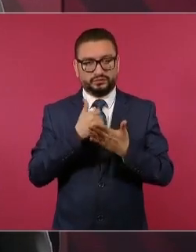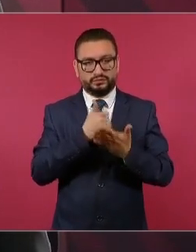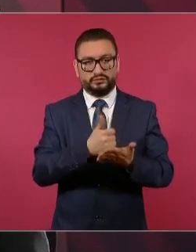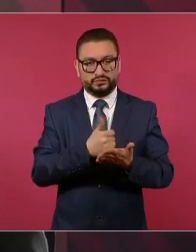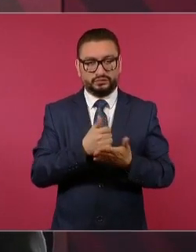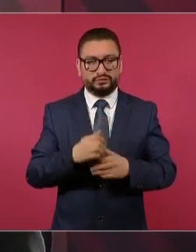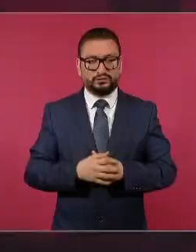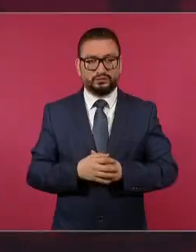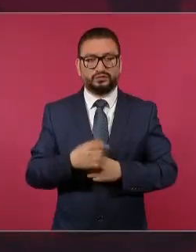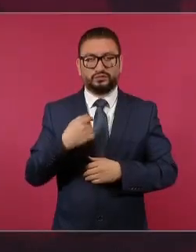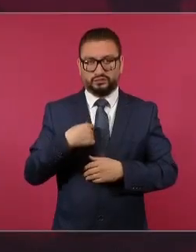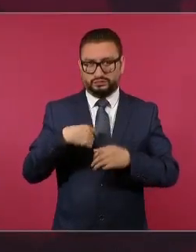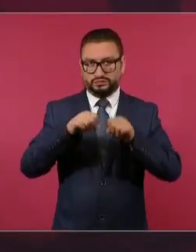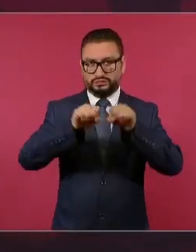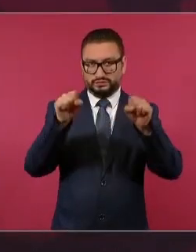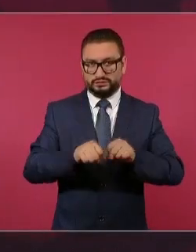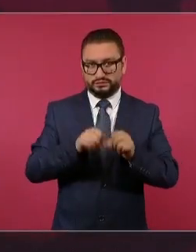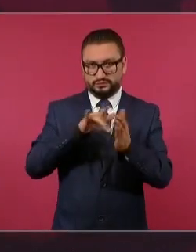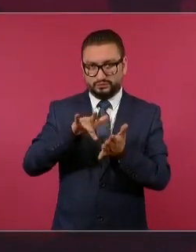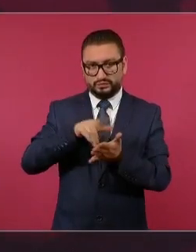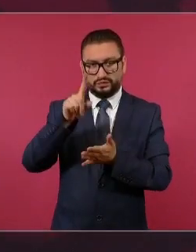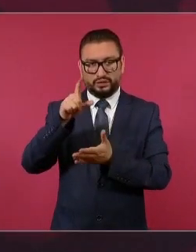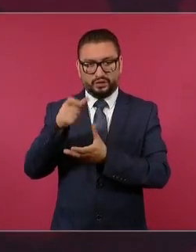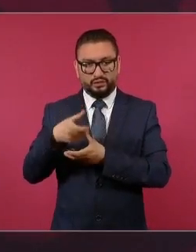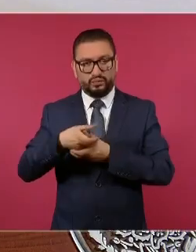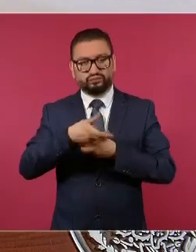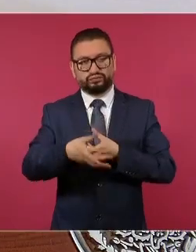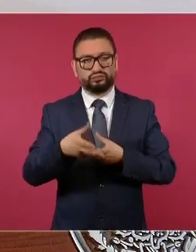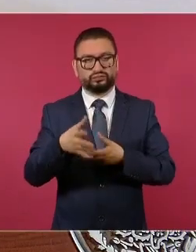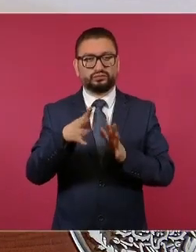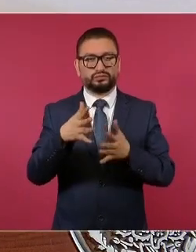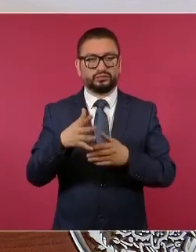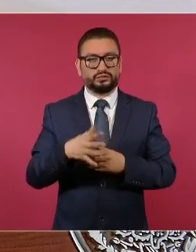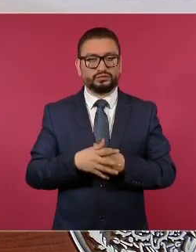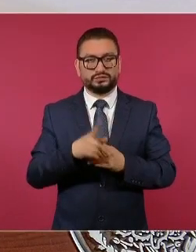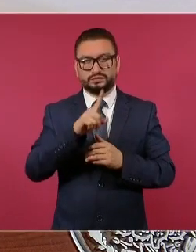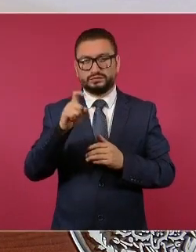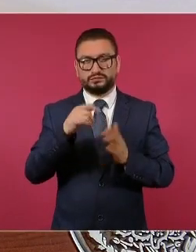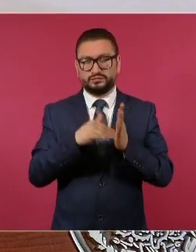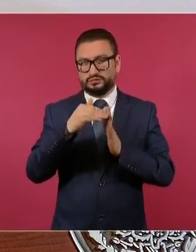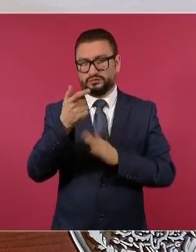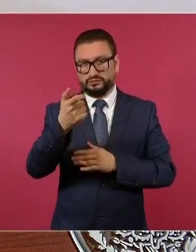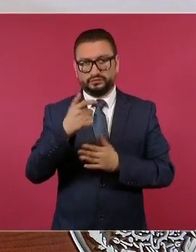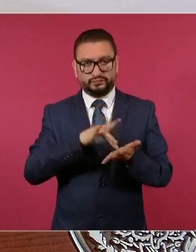yo el sistema de agua. Y aportó, creo que, 100 millones de pesos.